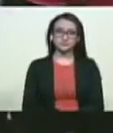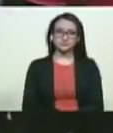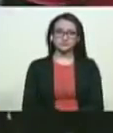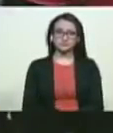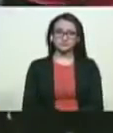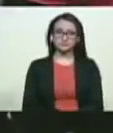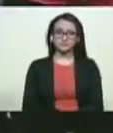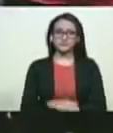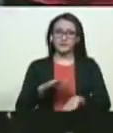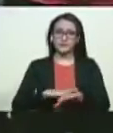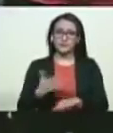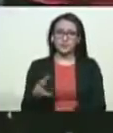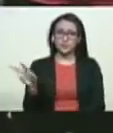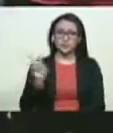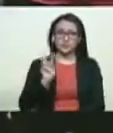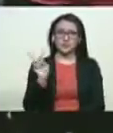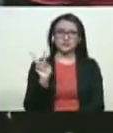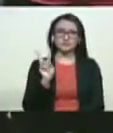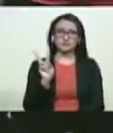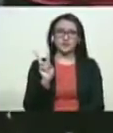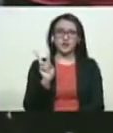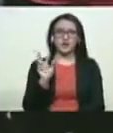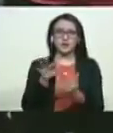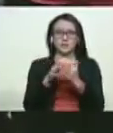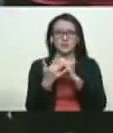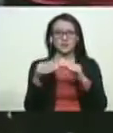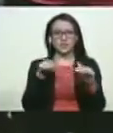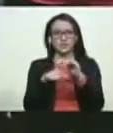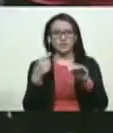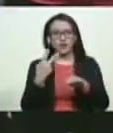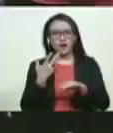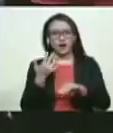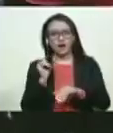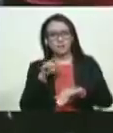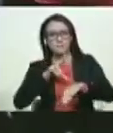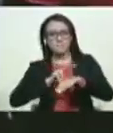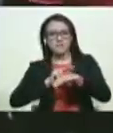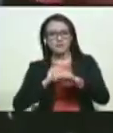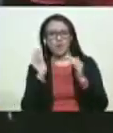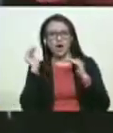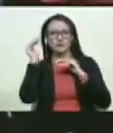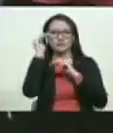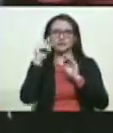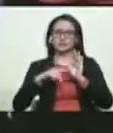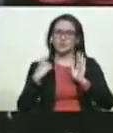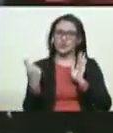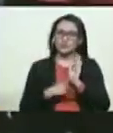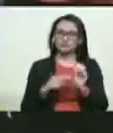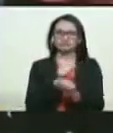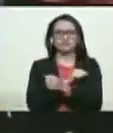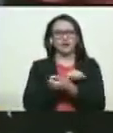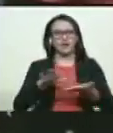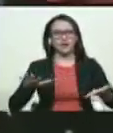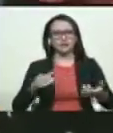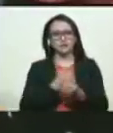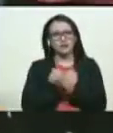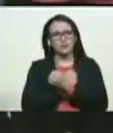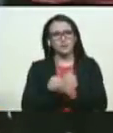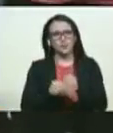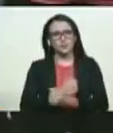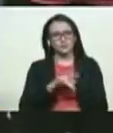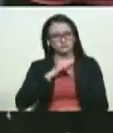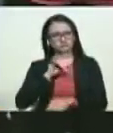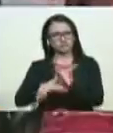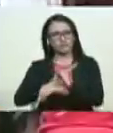porque porque venezuela consigue embargo dentro un médico que los atienda totalmente gratuita y con amor o